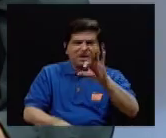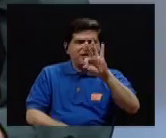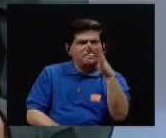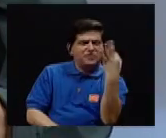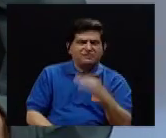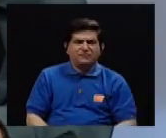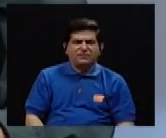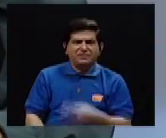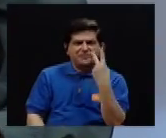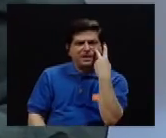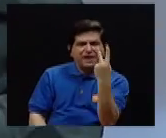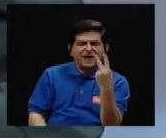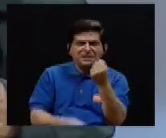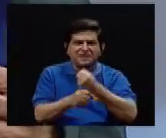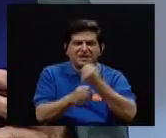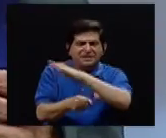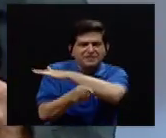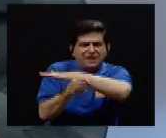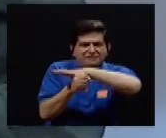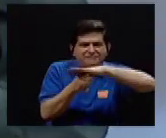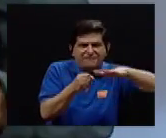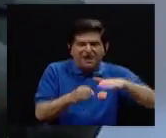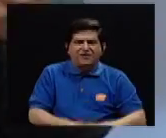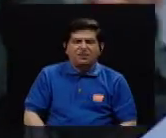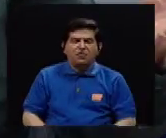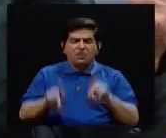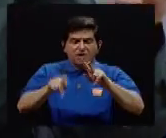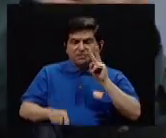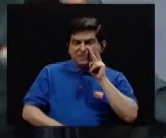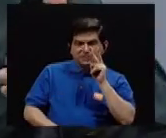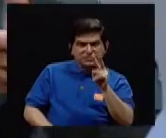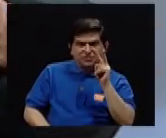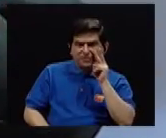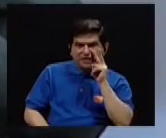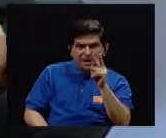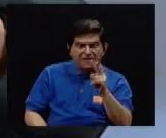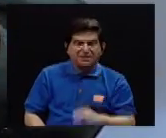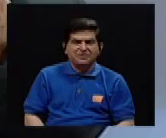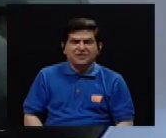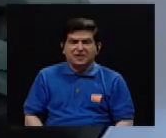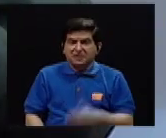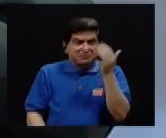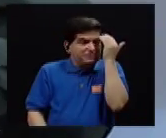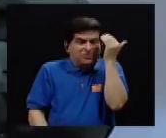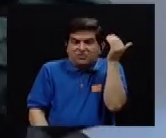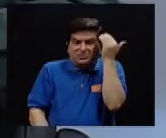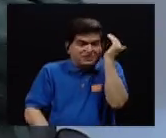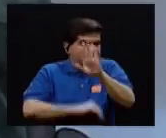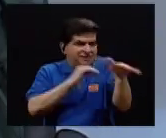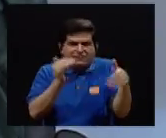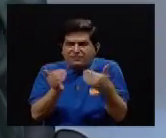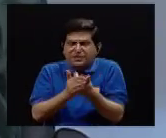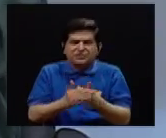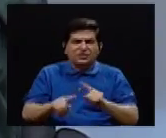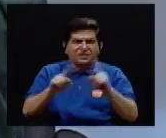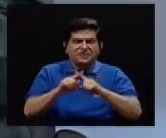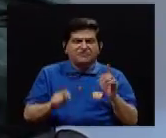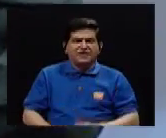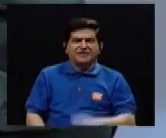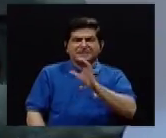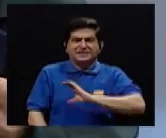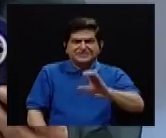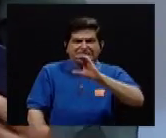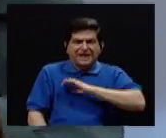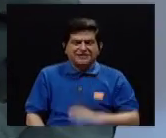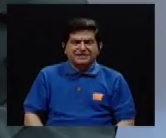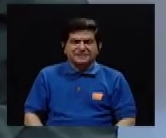suma de tal manera que cuando se ve la obra completa y el espectador que no tiene obviamente por qué saber todos los vericuetos